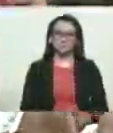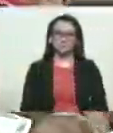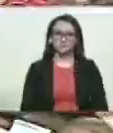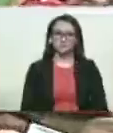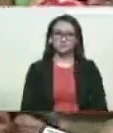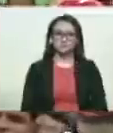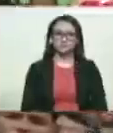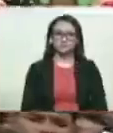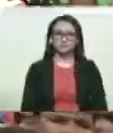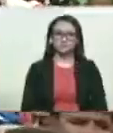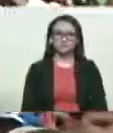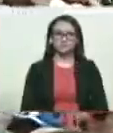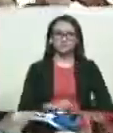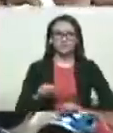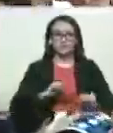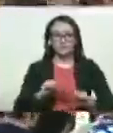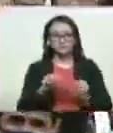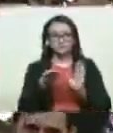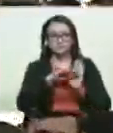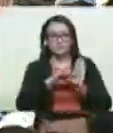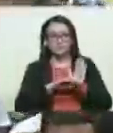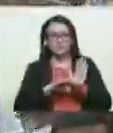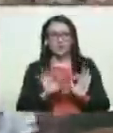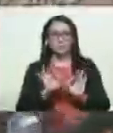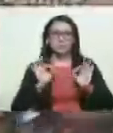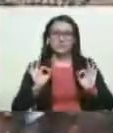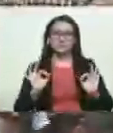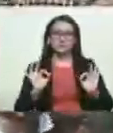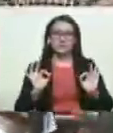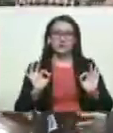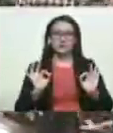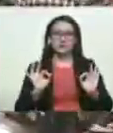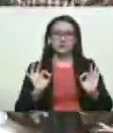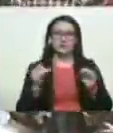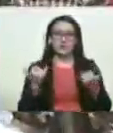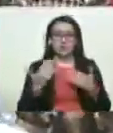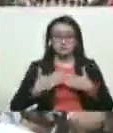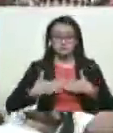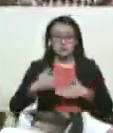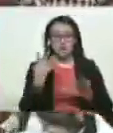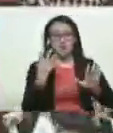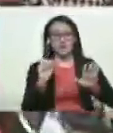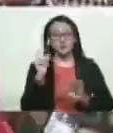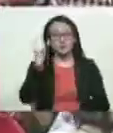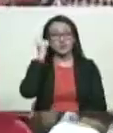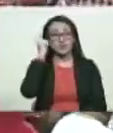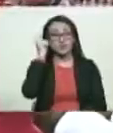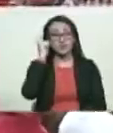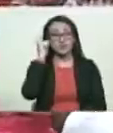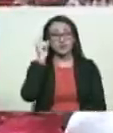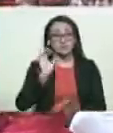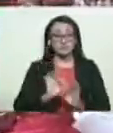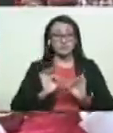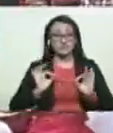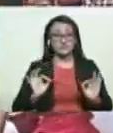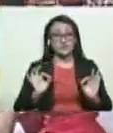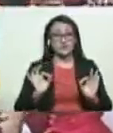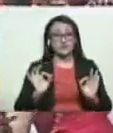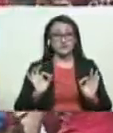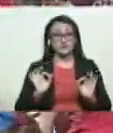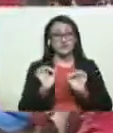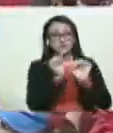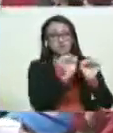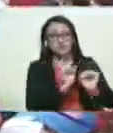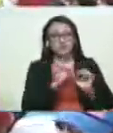con acciones y medidas especiales que vamos a aplicar en los próximos 90 días para sanear